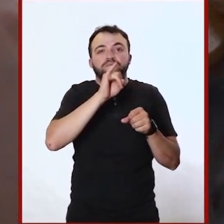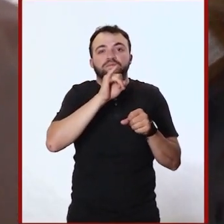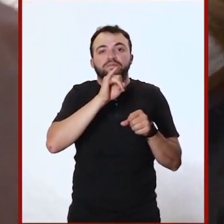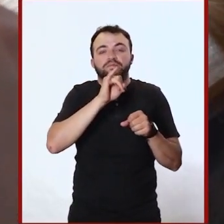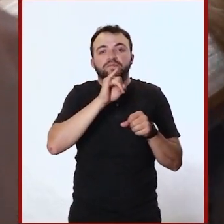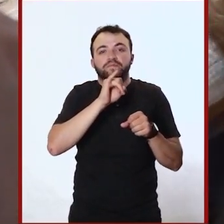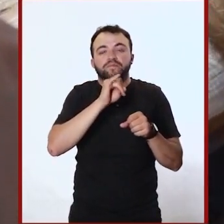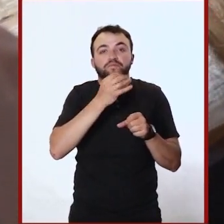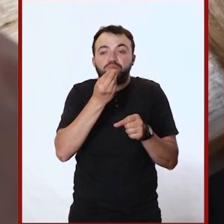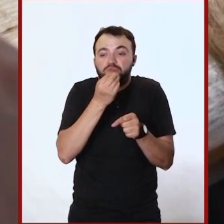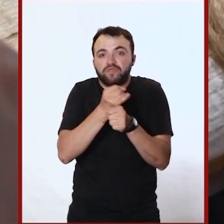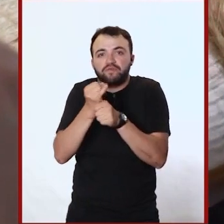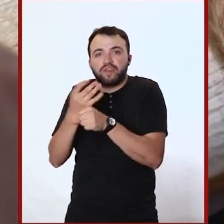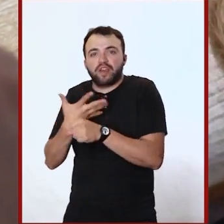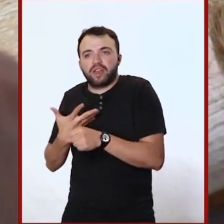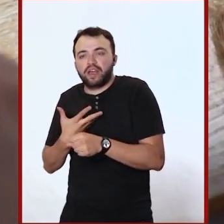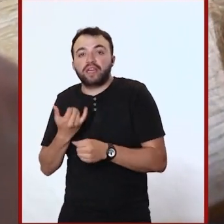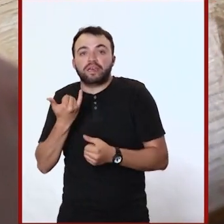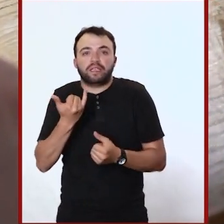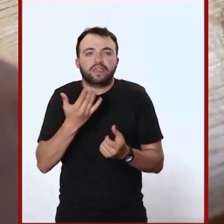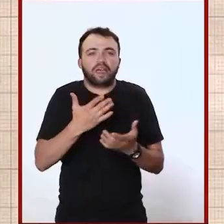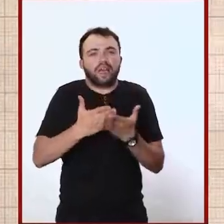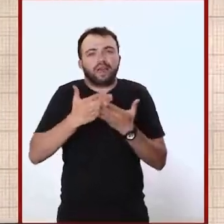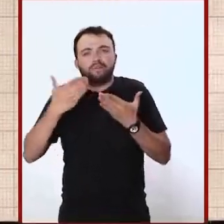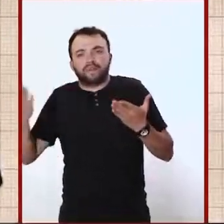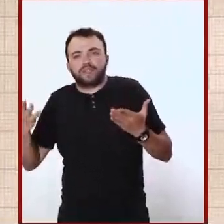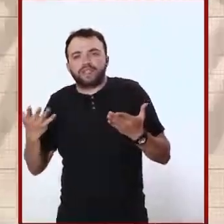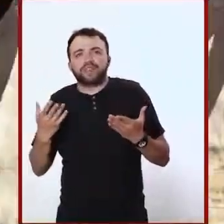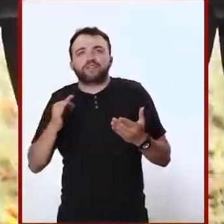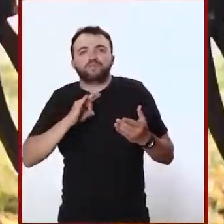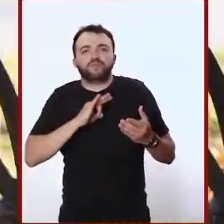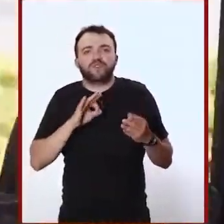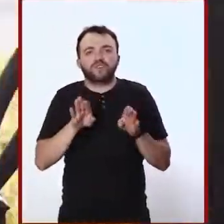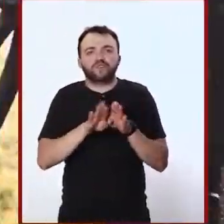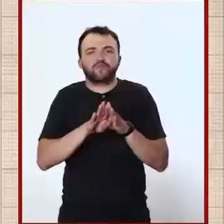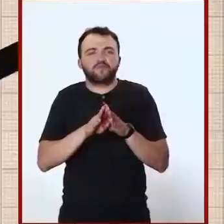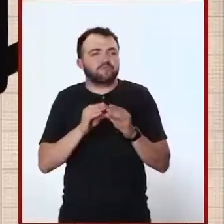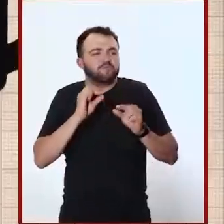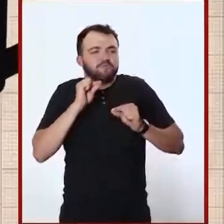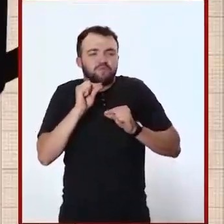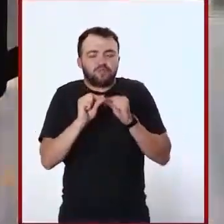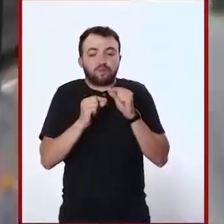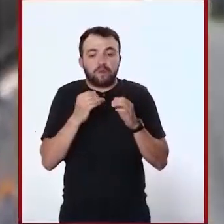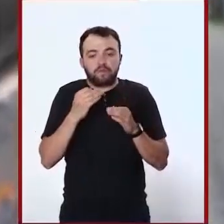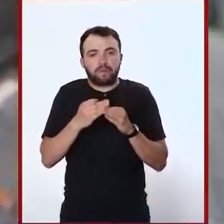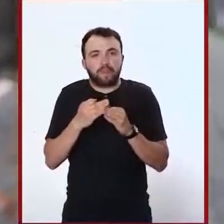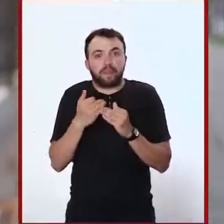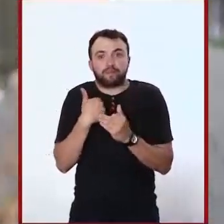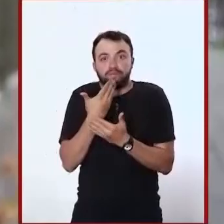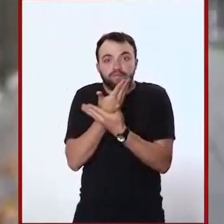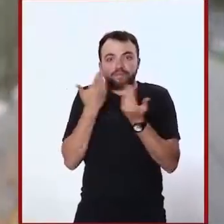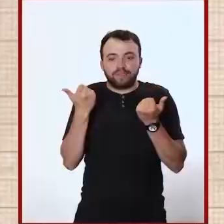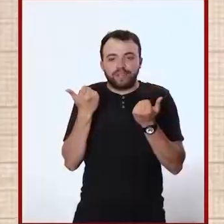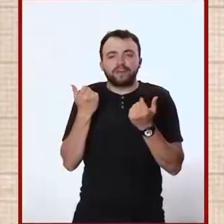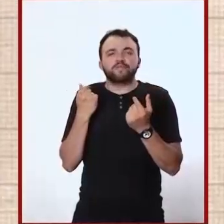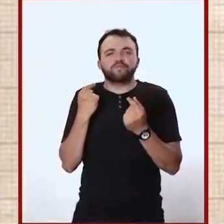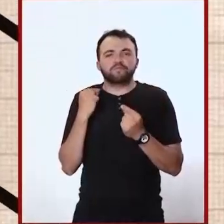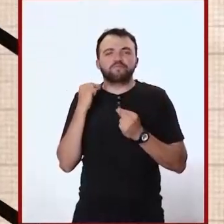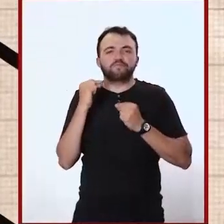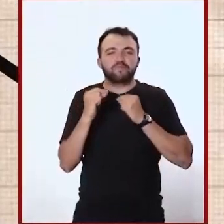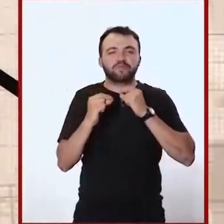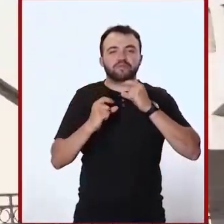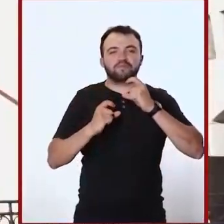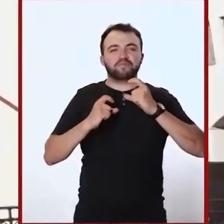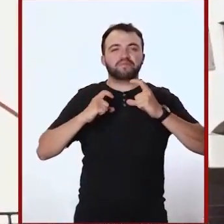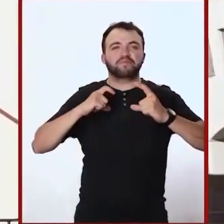Las habilidades es un tema de empezar a intentarlo, ¿no? Y saber que al inicio siempre va a ser un proceso de aprendizaje que eventualmente